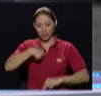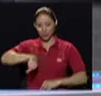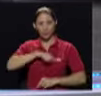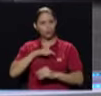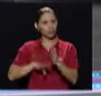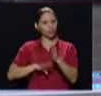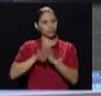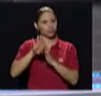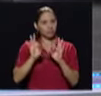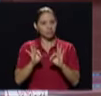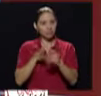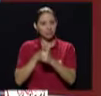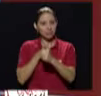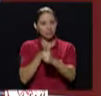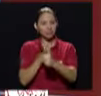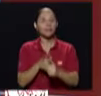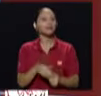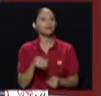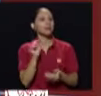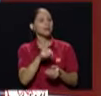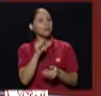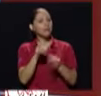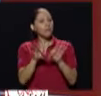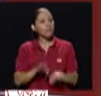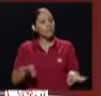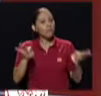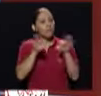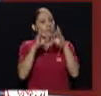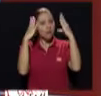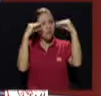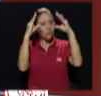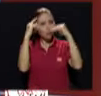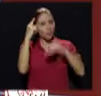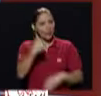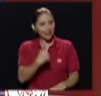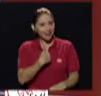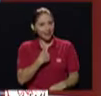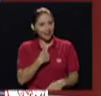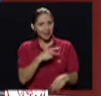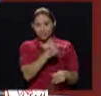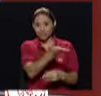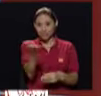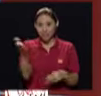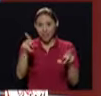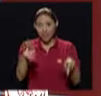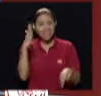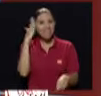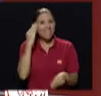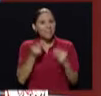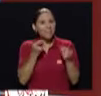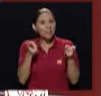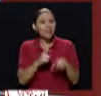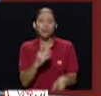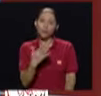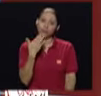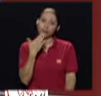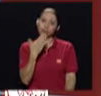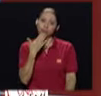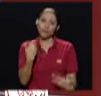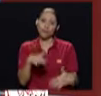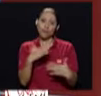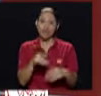investigaciones. Sí, es información importante de tener a mano, o la gente la va a agradecer saber que esta cosa está pasando.